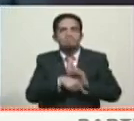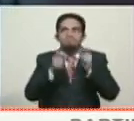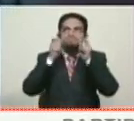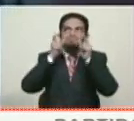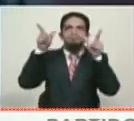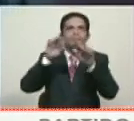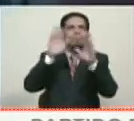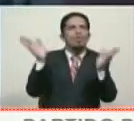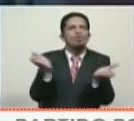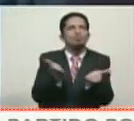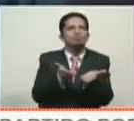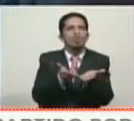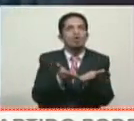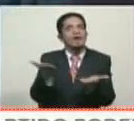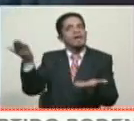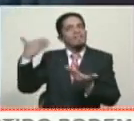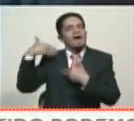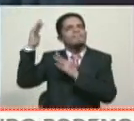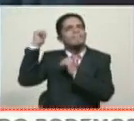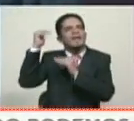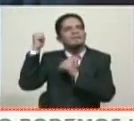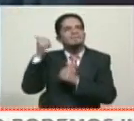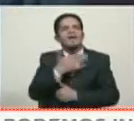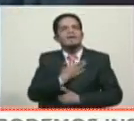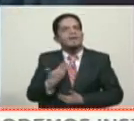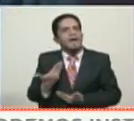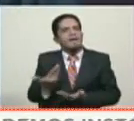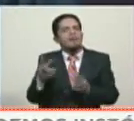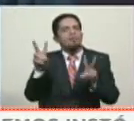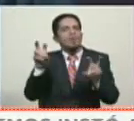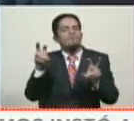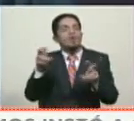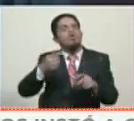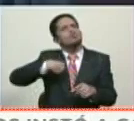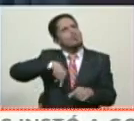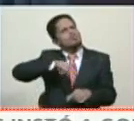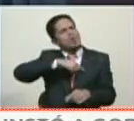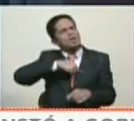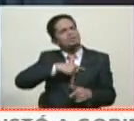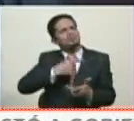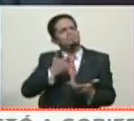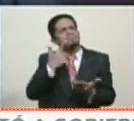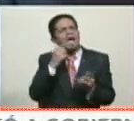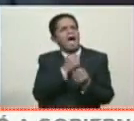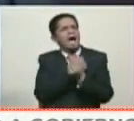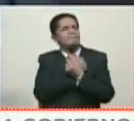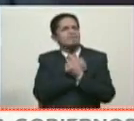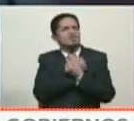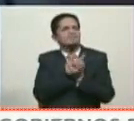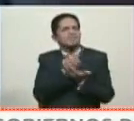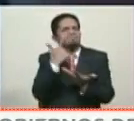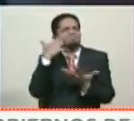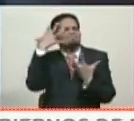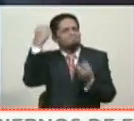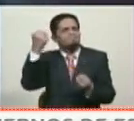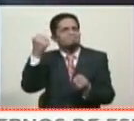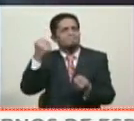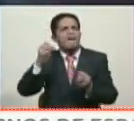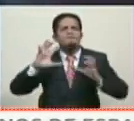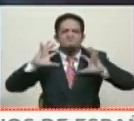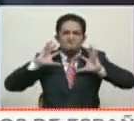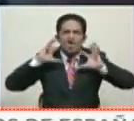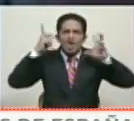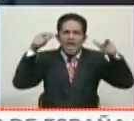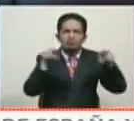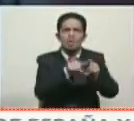mundo, que da esperanza y ganas nuevas. Lo nuestro es un amor que escapa a la razón, violento como